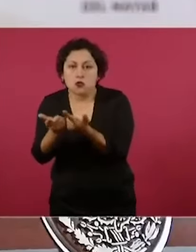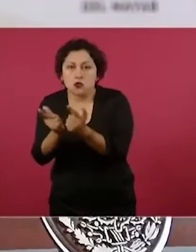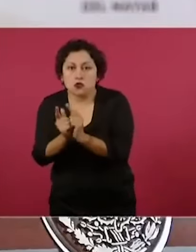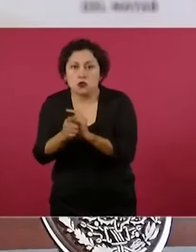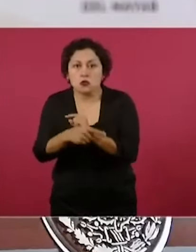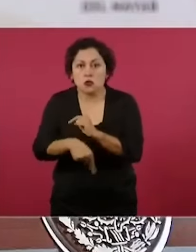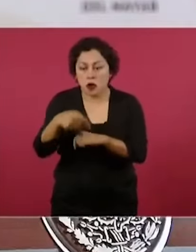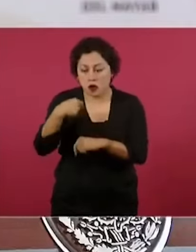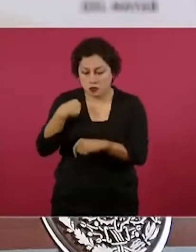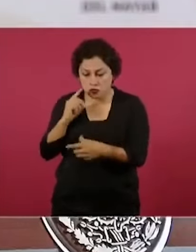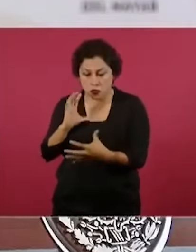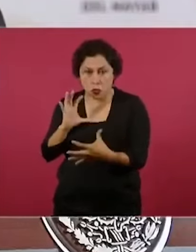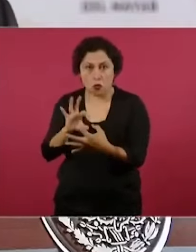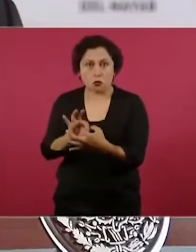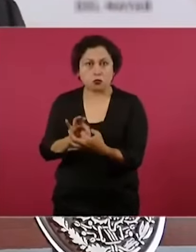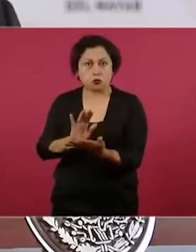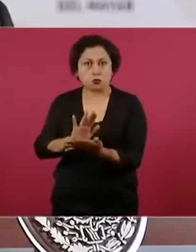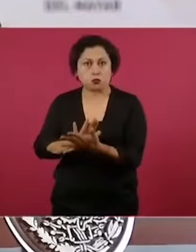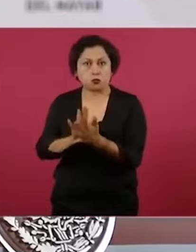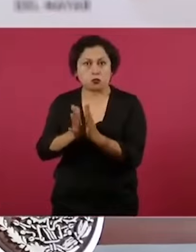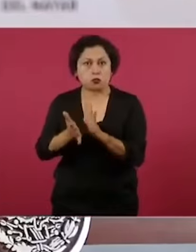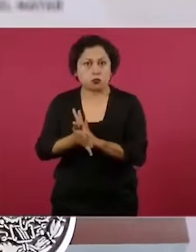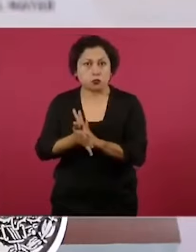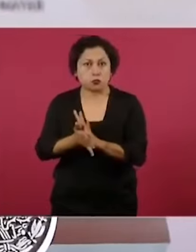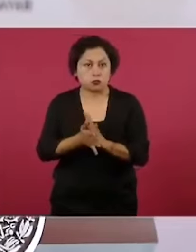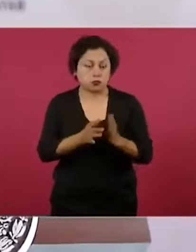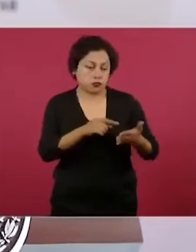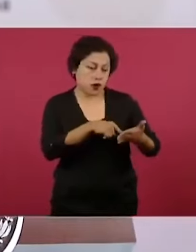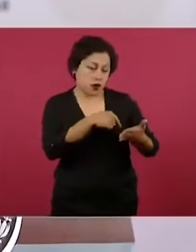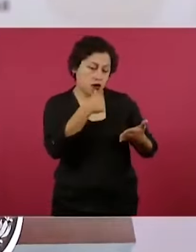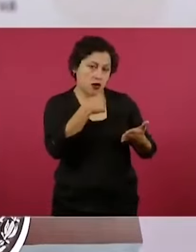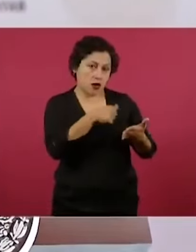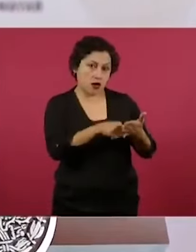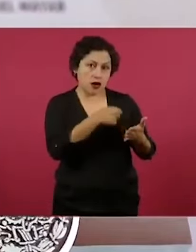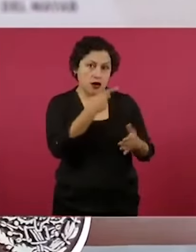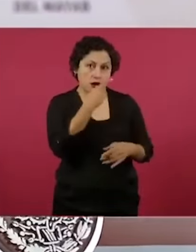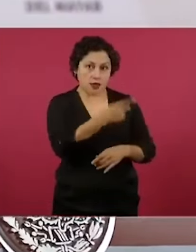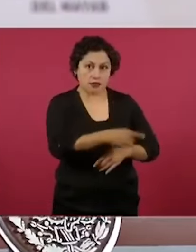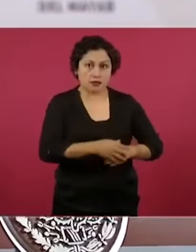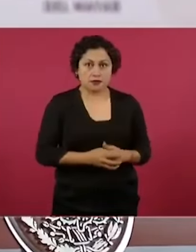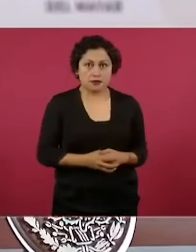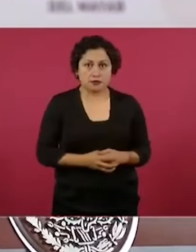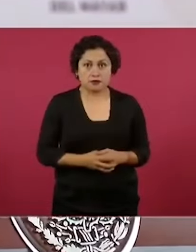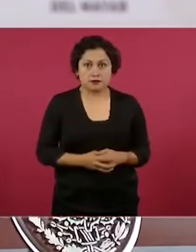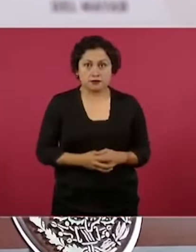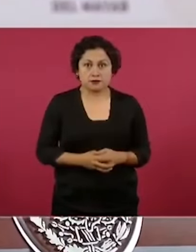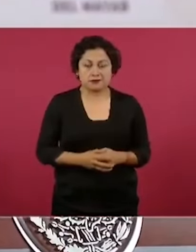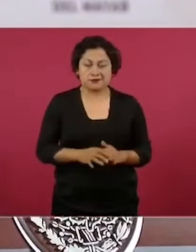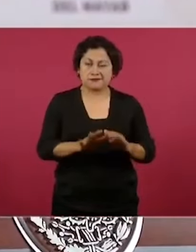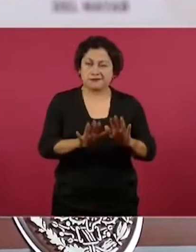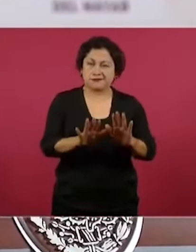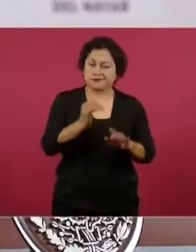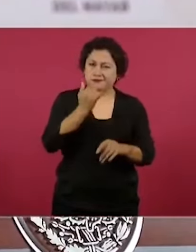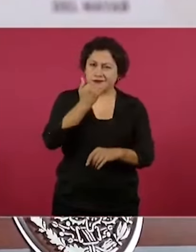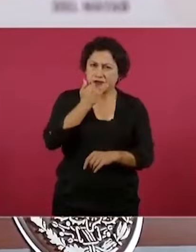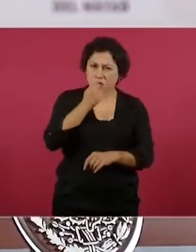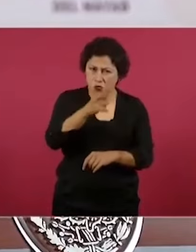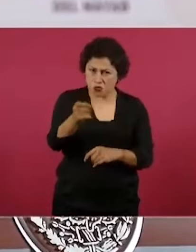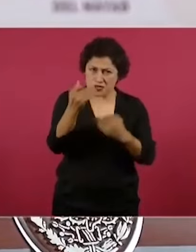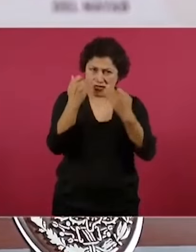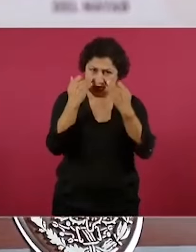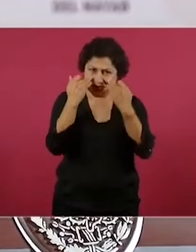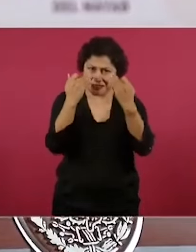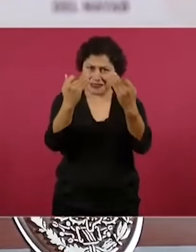siguieron en el gobierno de la Ciudad de México, y qué decir de Omar García Harfuch, que es dijéramos, cachorro de ese grupo de narcopolicías. Entonces, por una